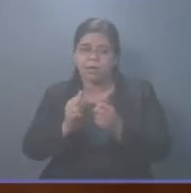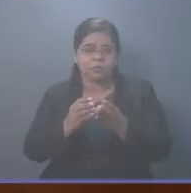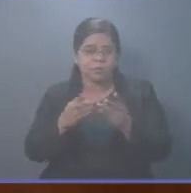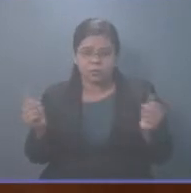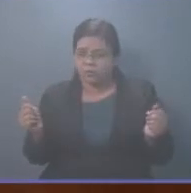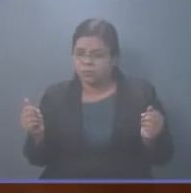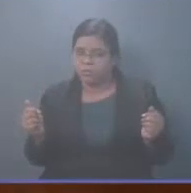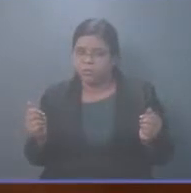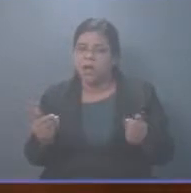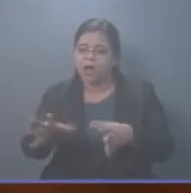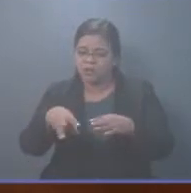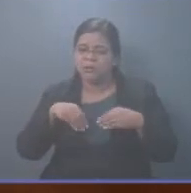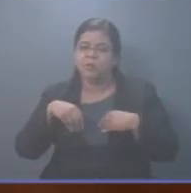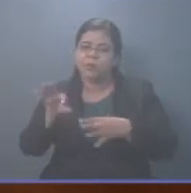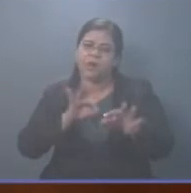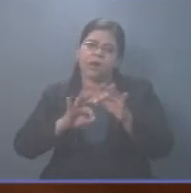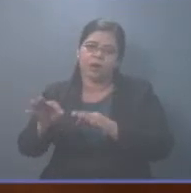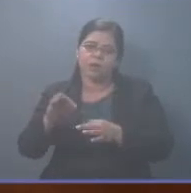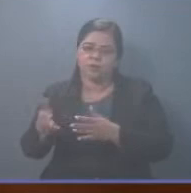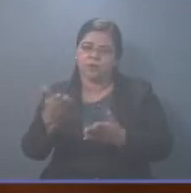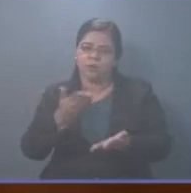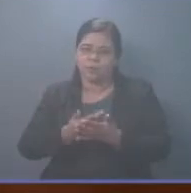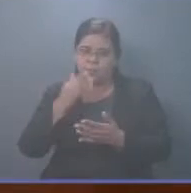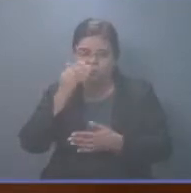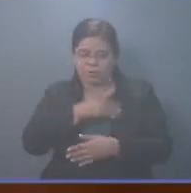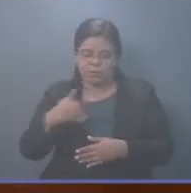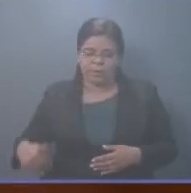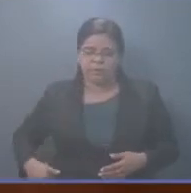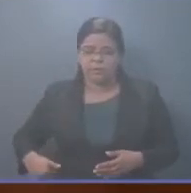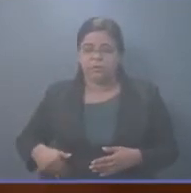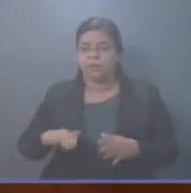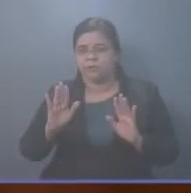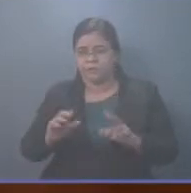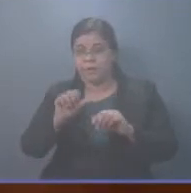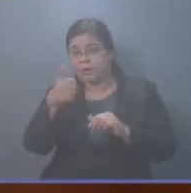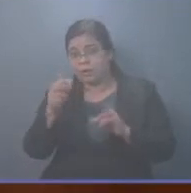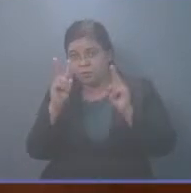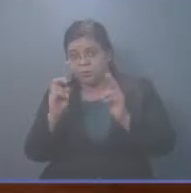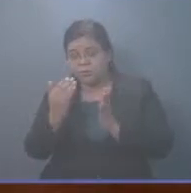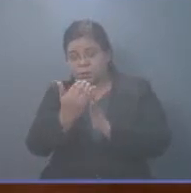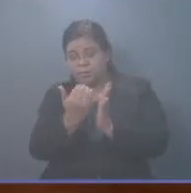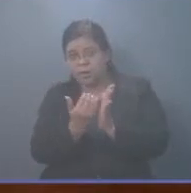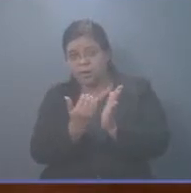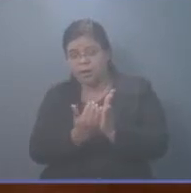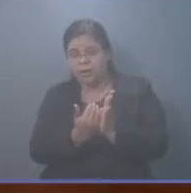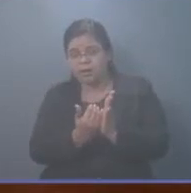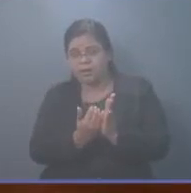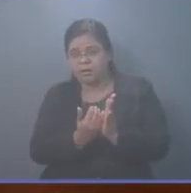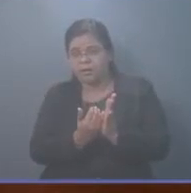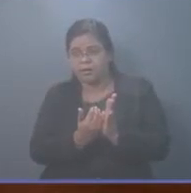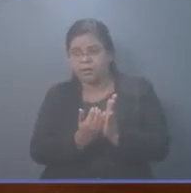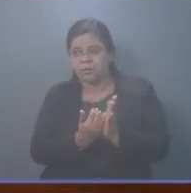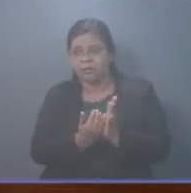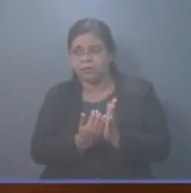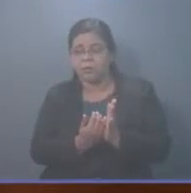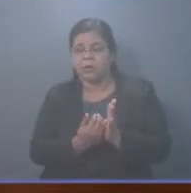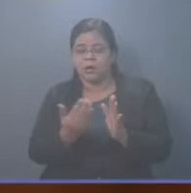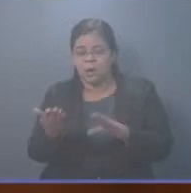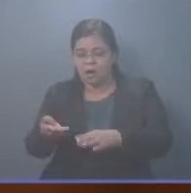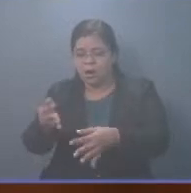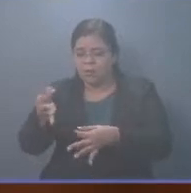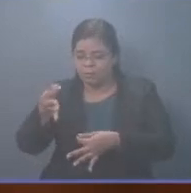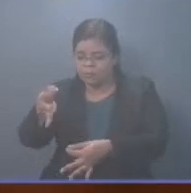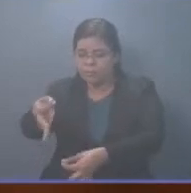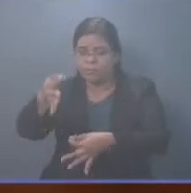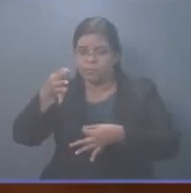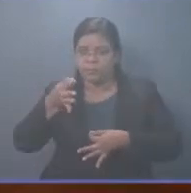superando y aceptando algunas de las observaciones. El siguiente punto en la agenda, colegas, es un documento que nos